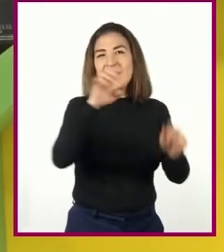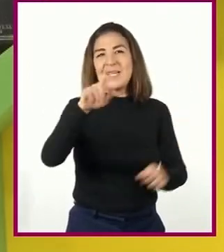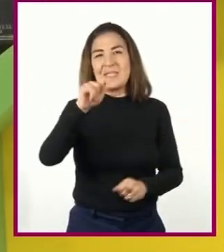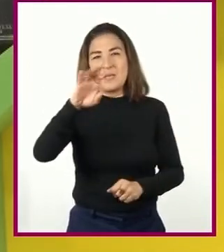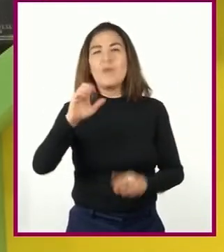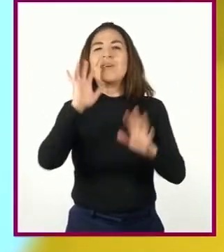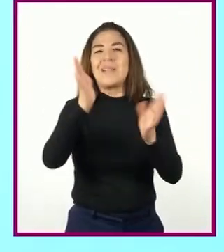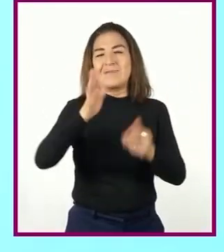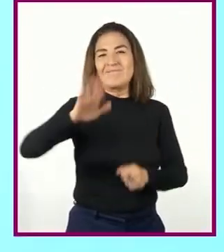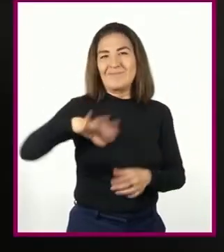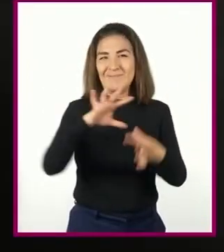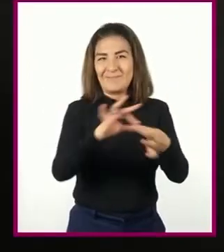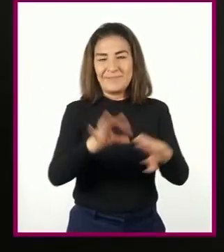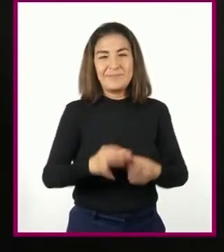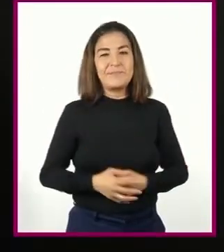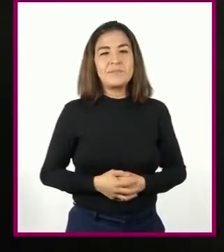mencionado.